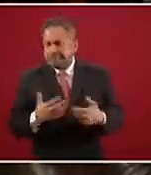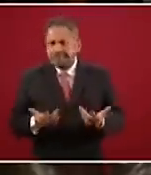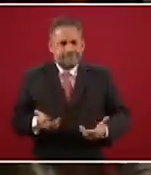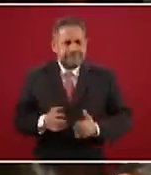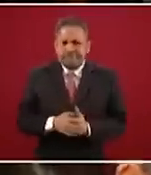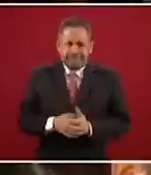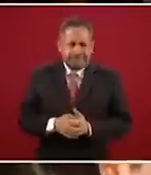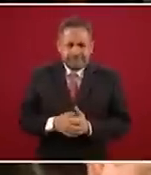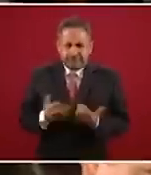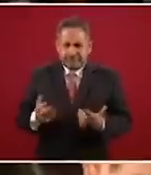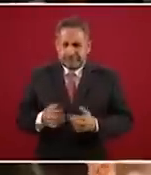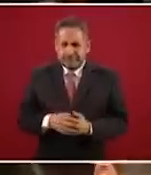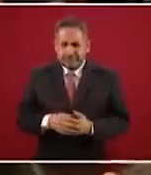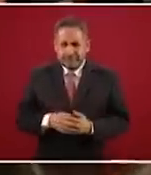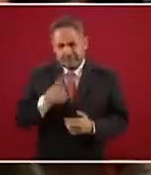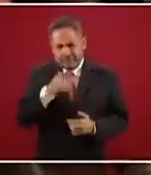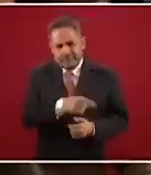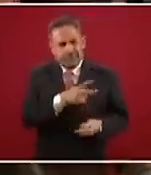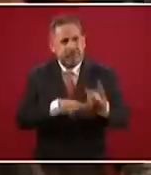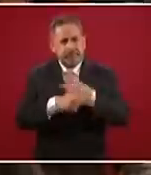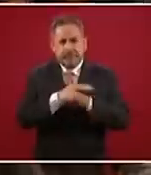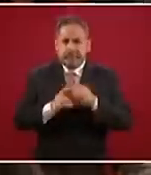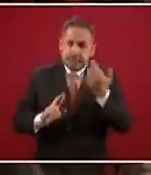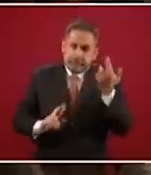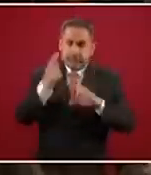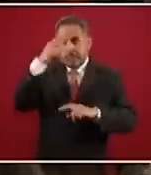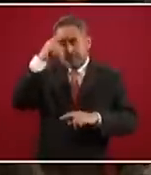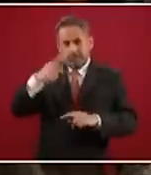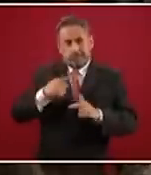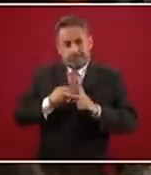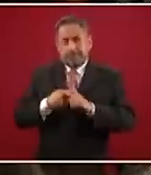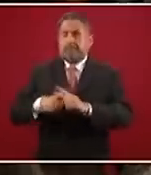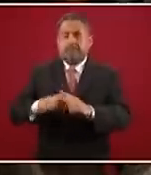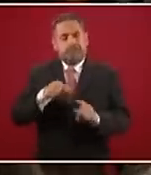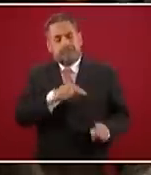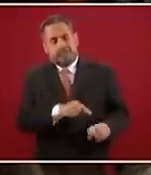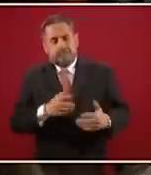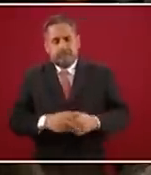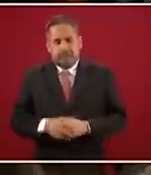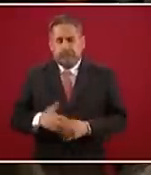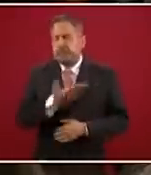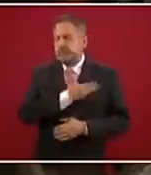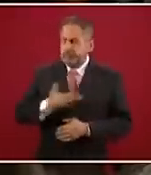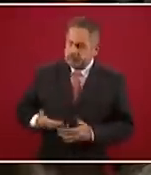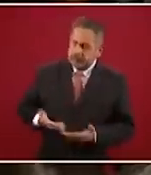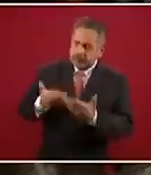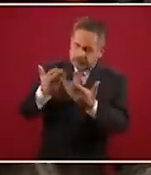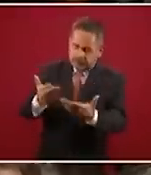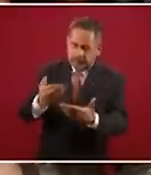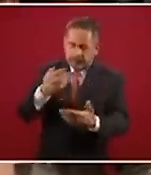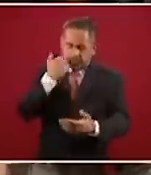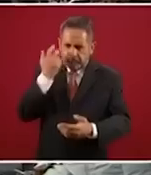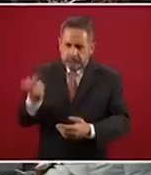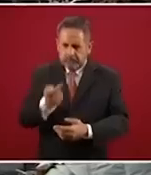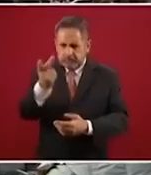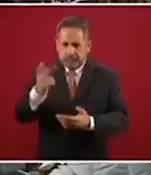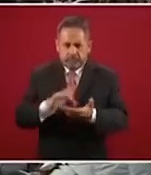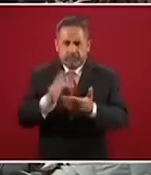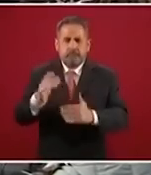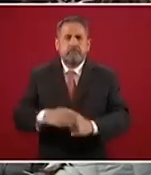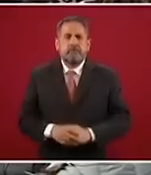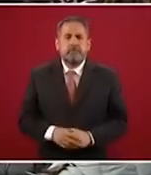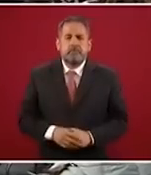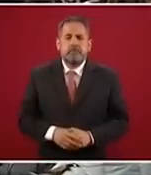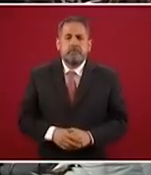es la base de la Revolución Mexicana. Presidente, pues eso es lo que yo le quiero preguntar. Sí,